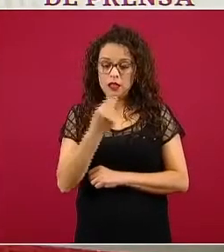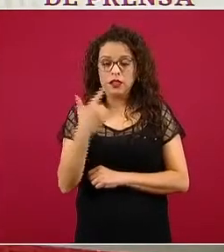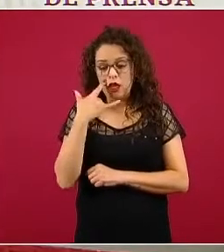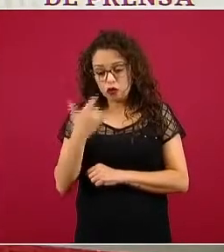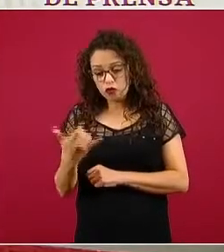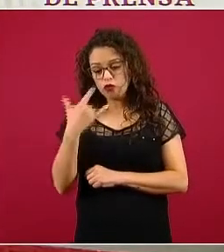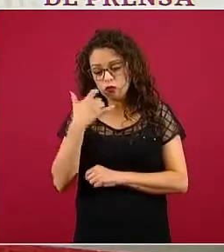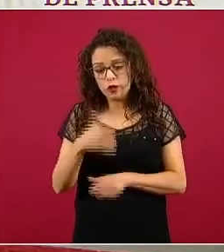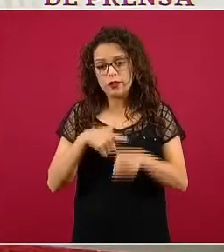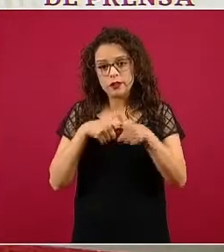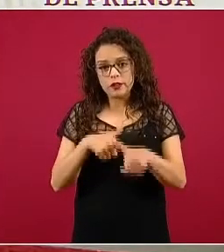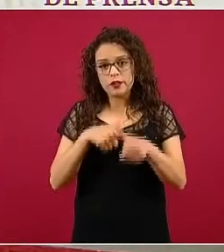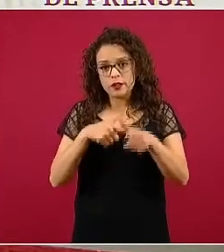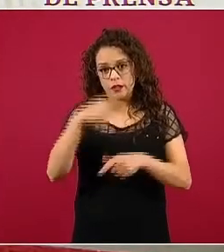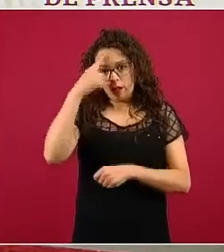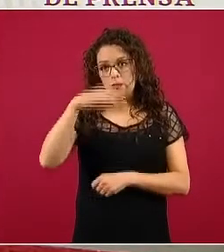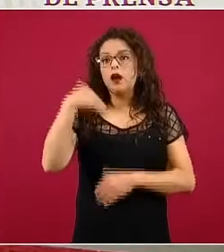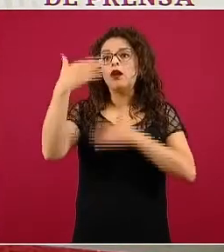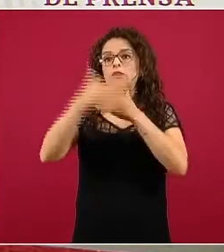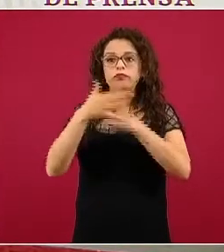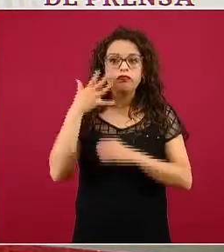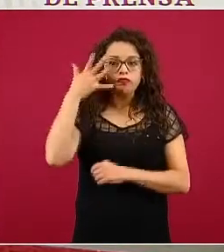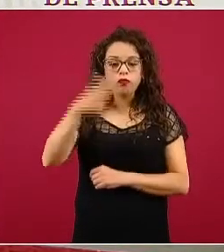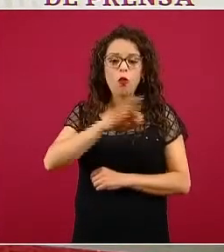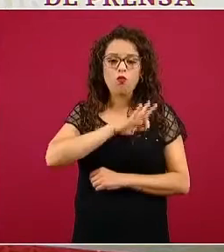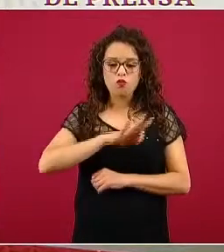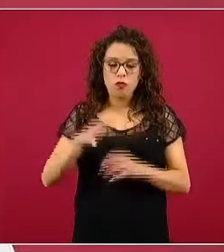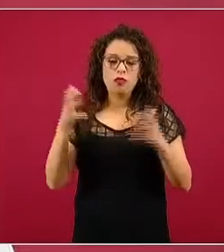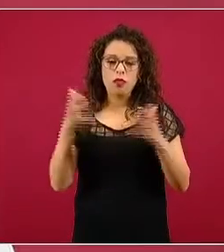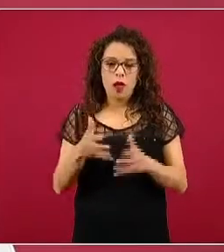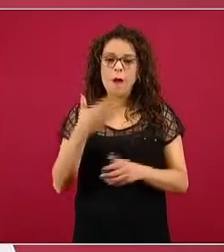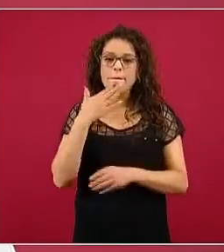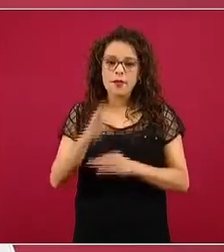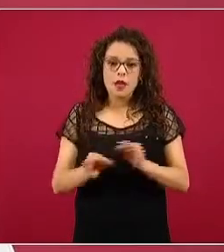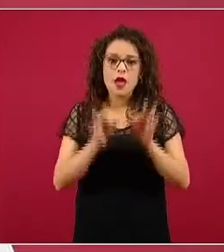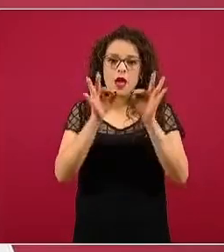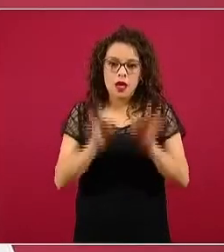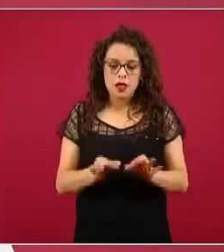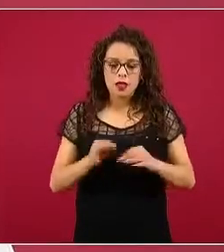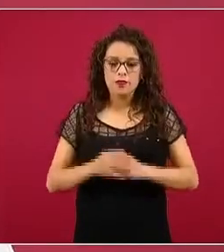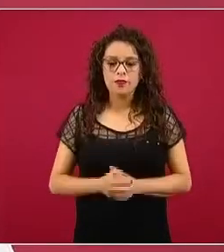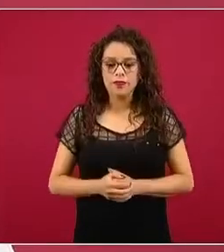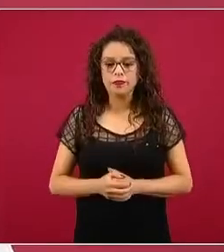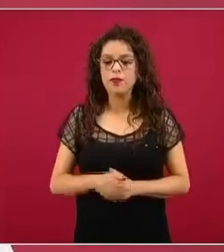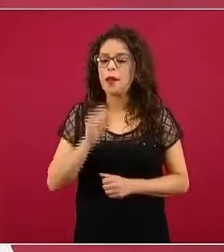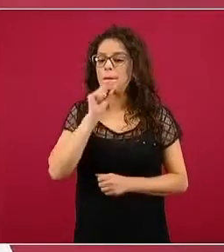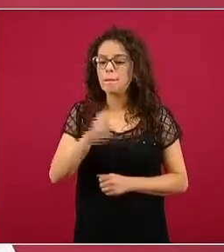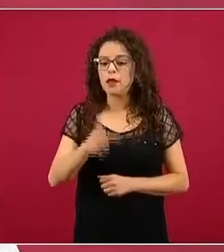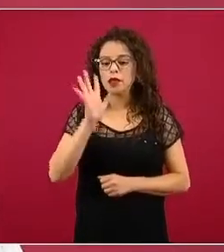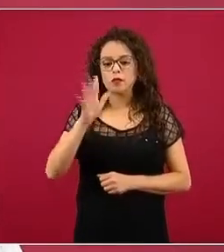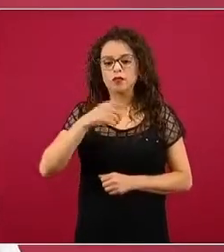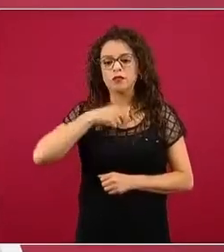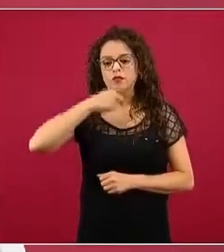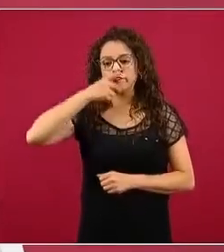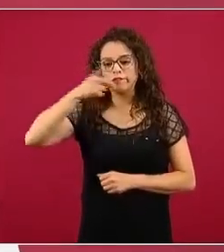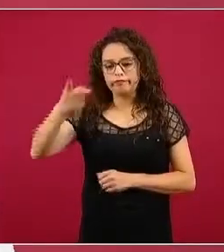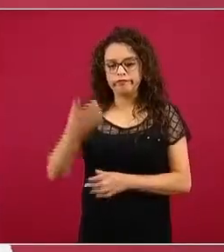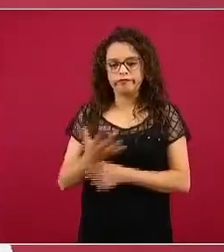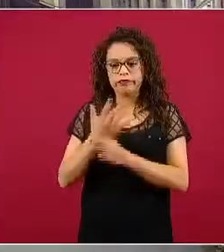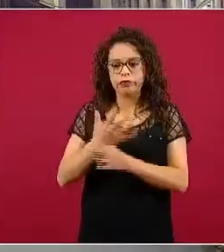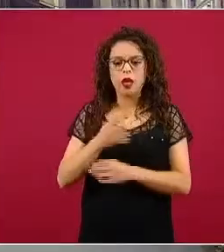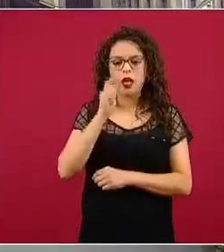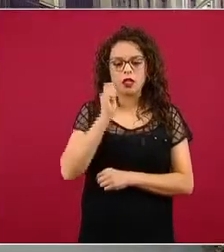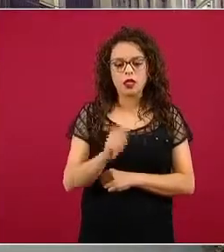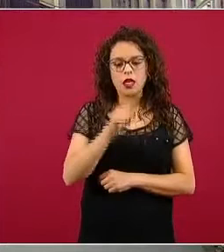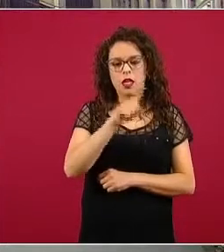poder llevarla a cabo. Así como también hemos comentado que el sistema de salud tenía